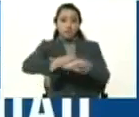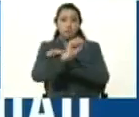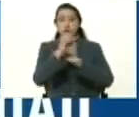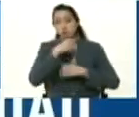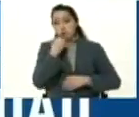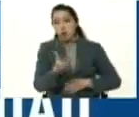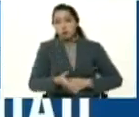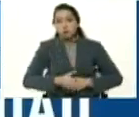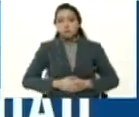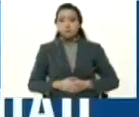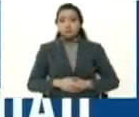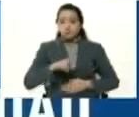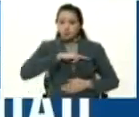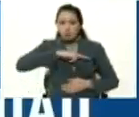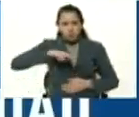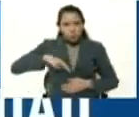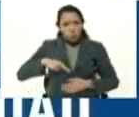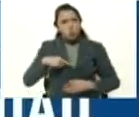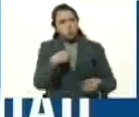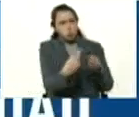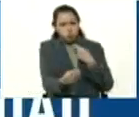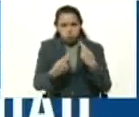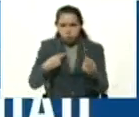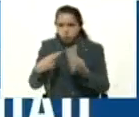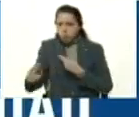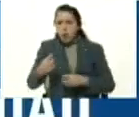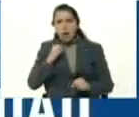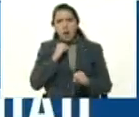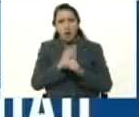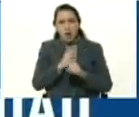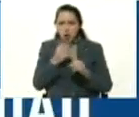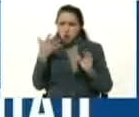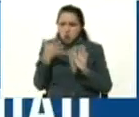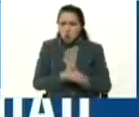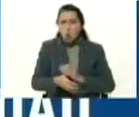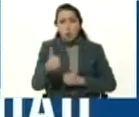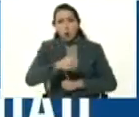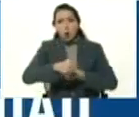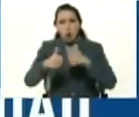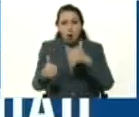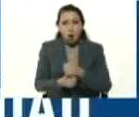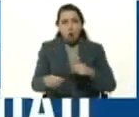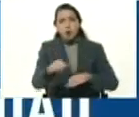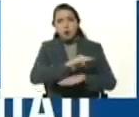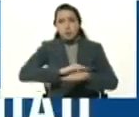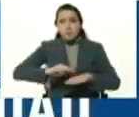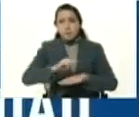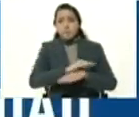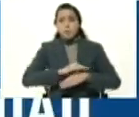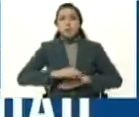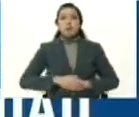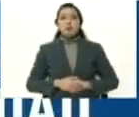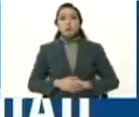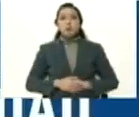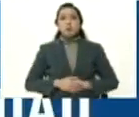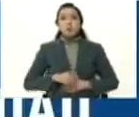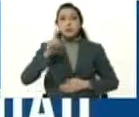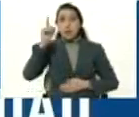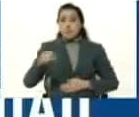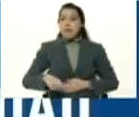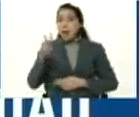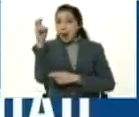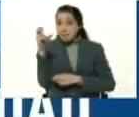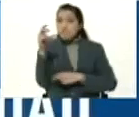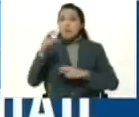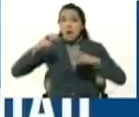Sí. Hemos mantenido relaciones de trabajo con el viceministro Ricardo Sánchez. Inclusive el día viernes estuvimos